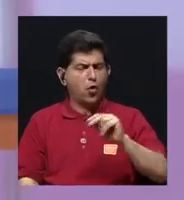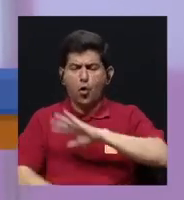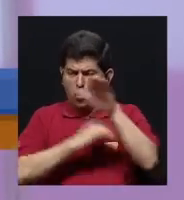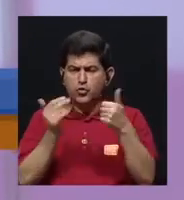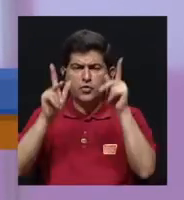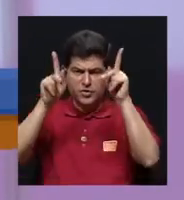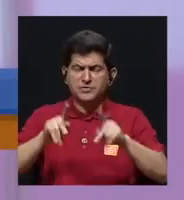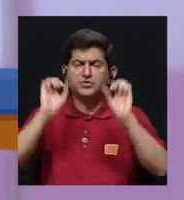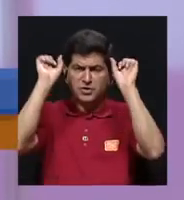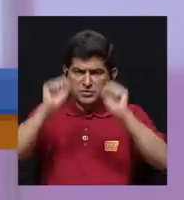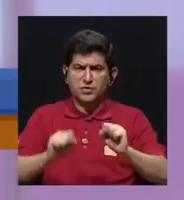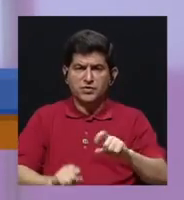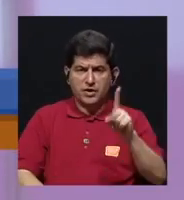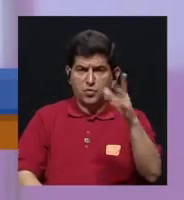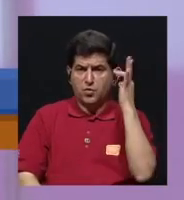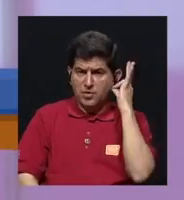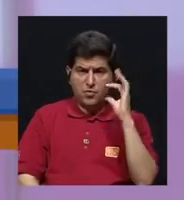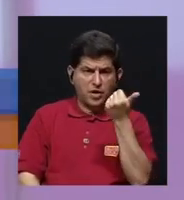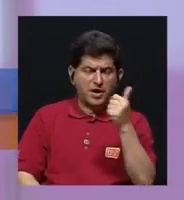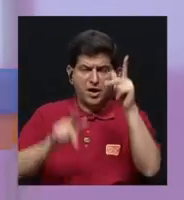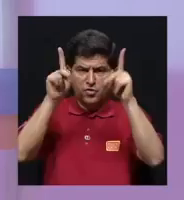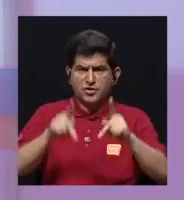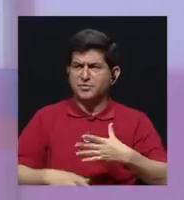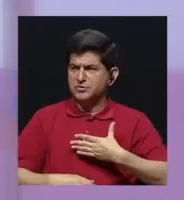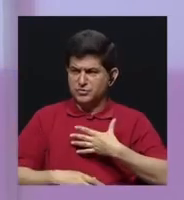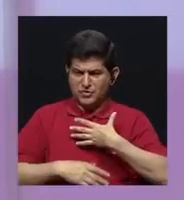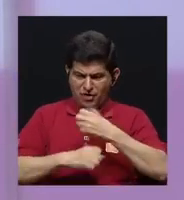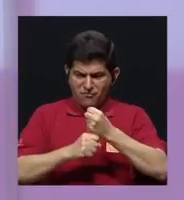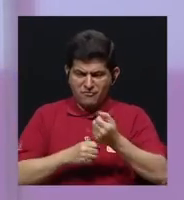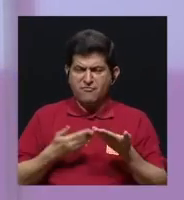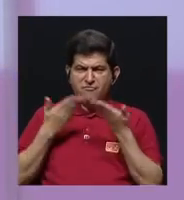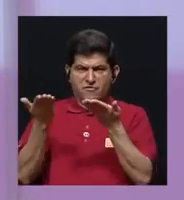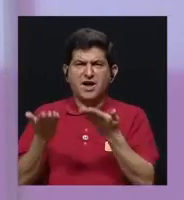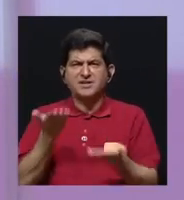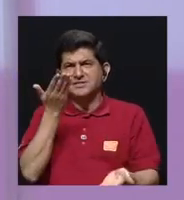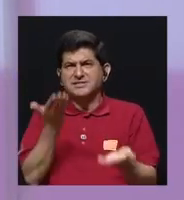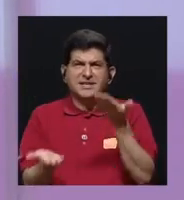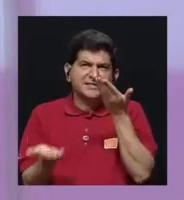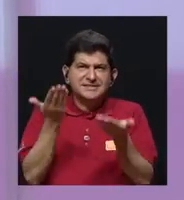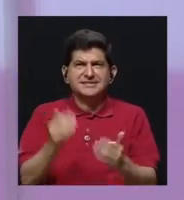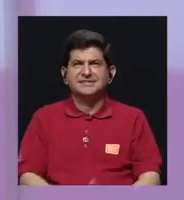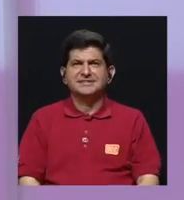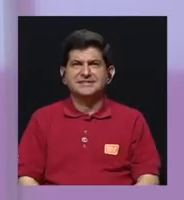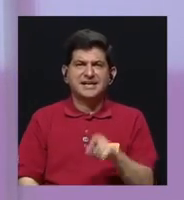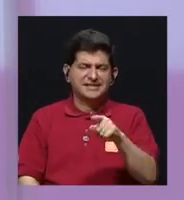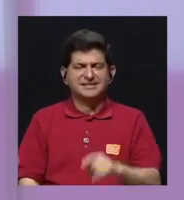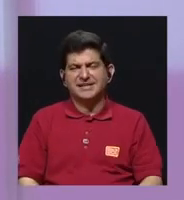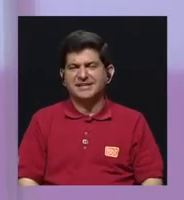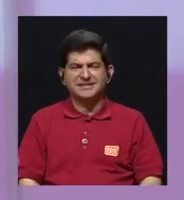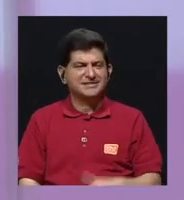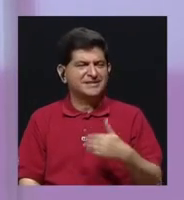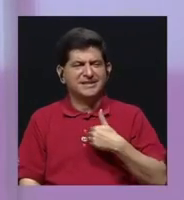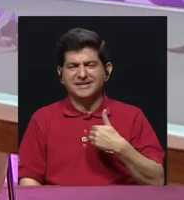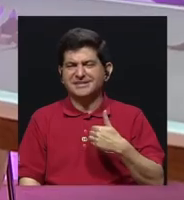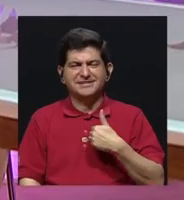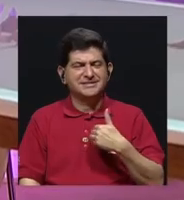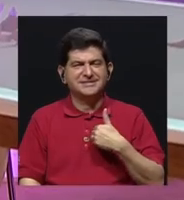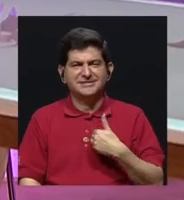que una mujer a otra, darle esa confianza de si está un poquito, que te está baja un poquito